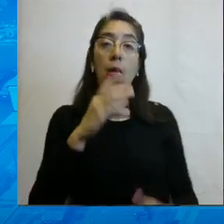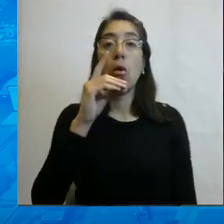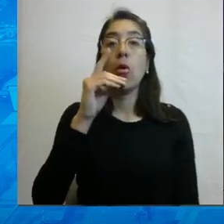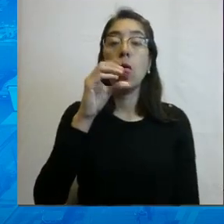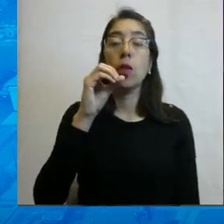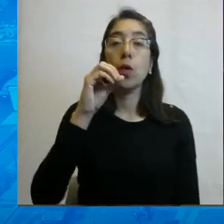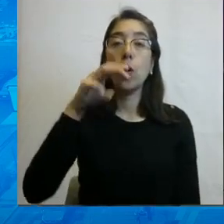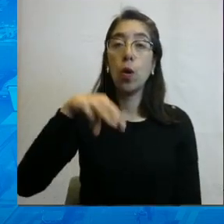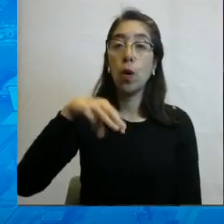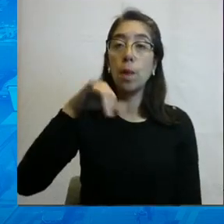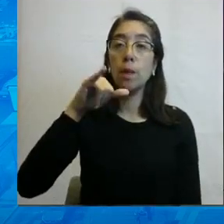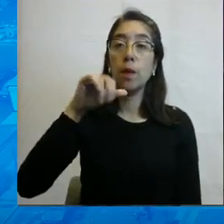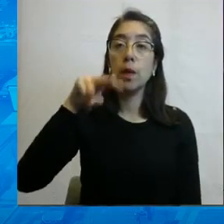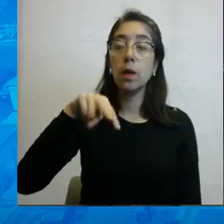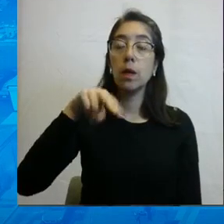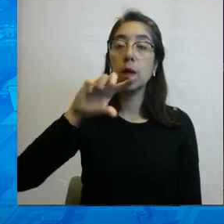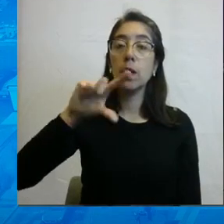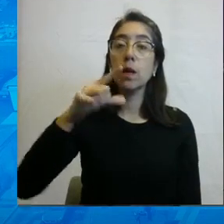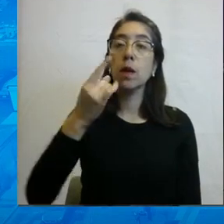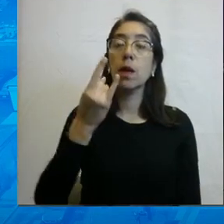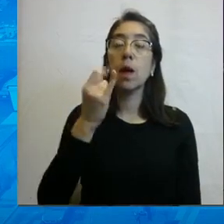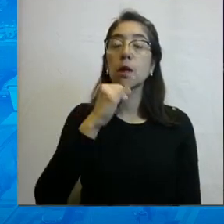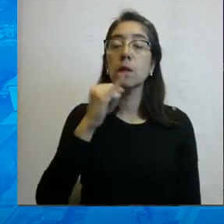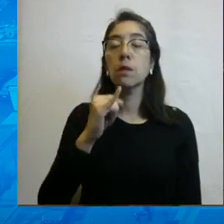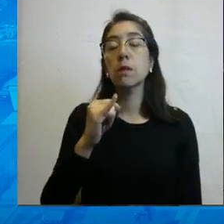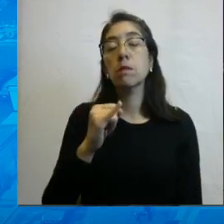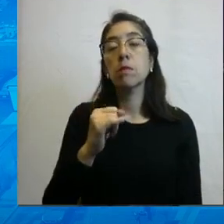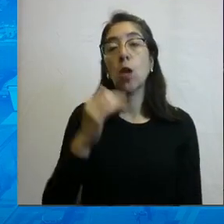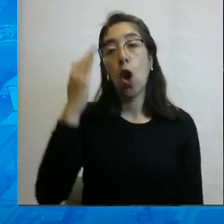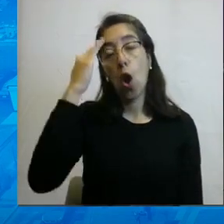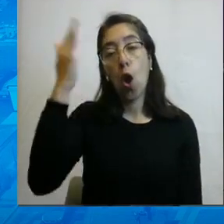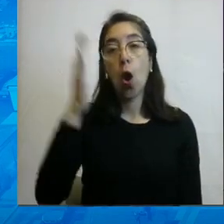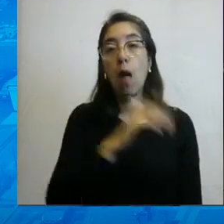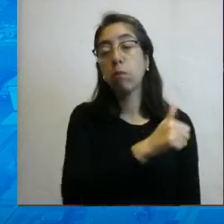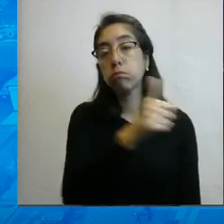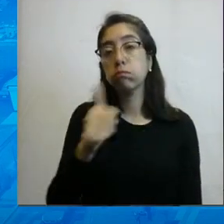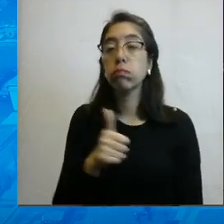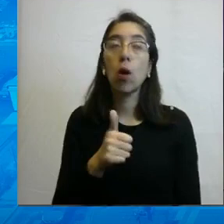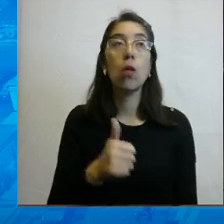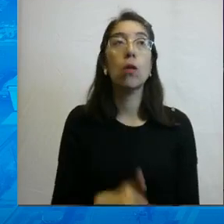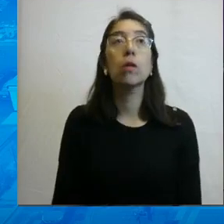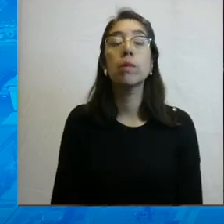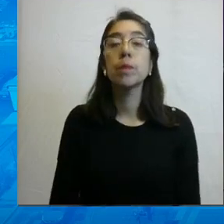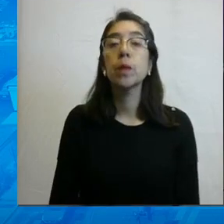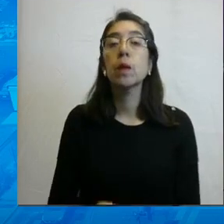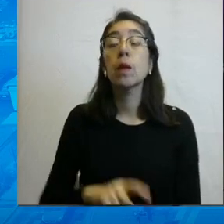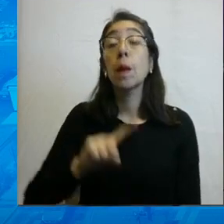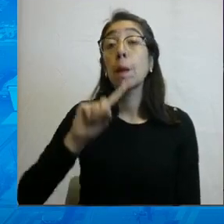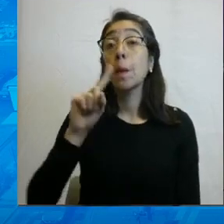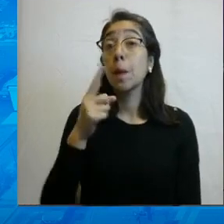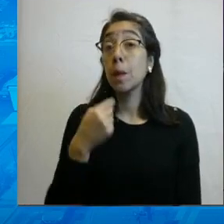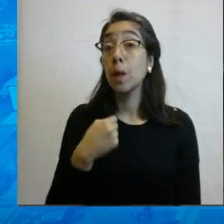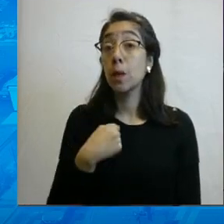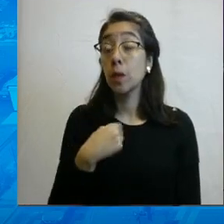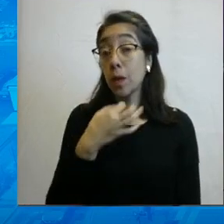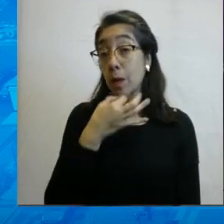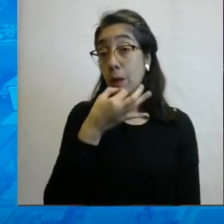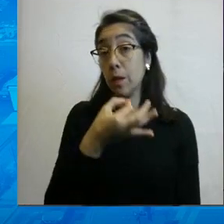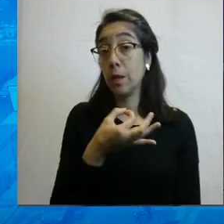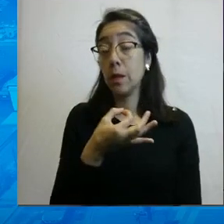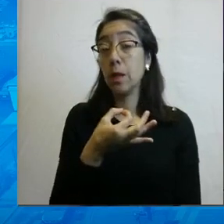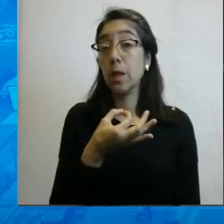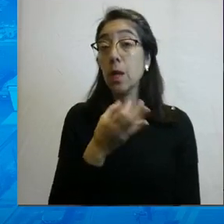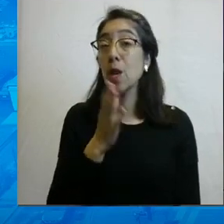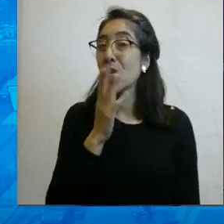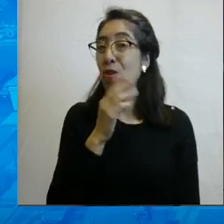Gracias, presidente. Saludar también a todos y a todas. Lo primero, presidente, es que no ha llegado la información